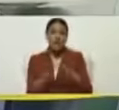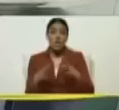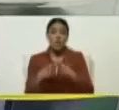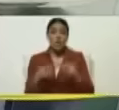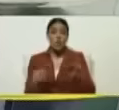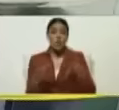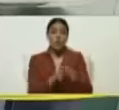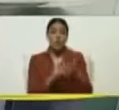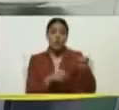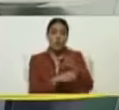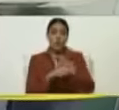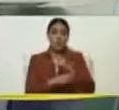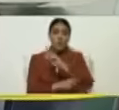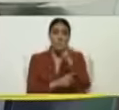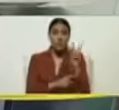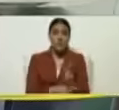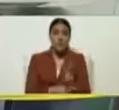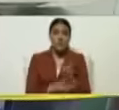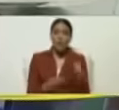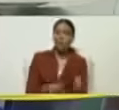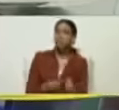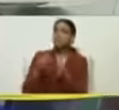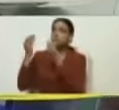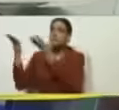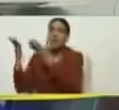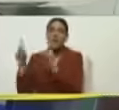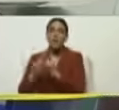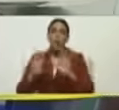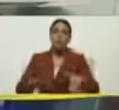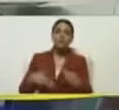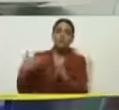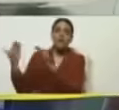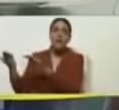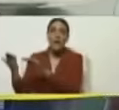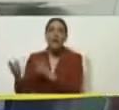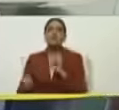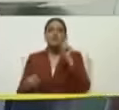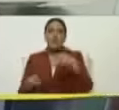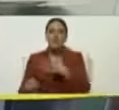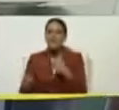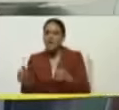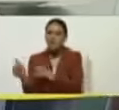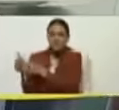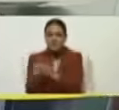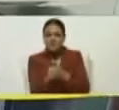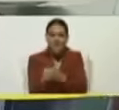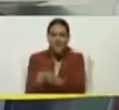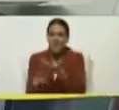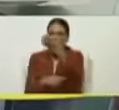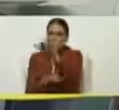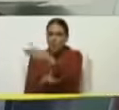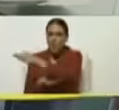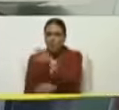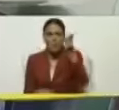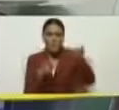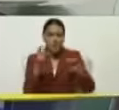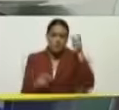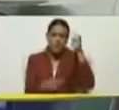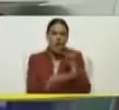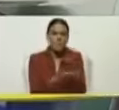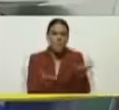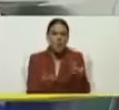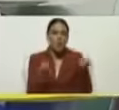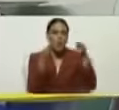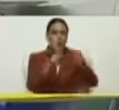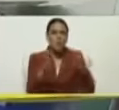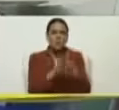del país, pretendiera perseguir y masacrar al pueblo, pretendiera privatizar la educación,